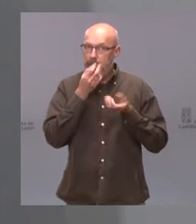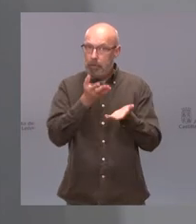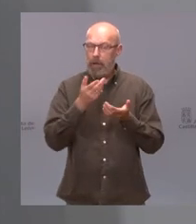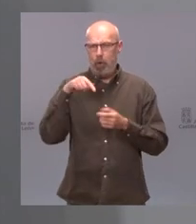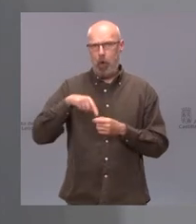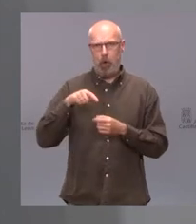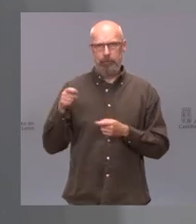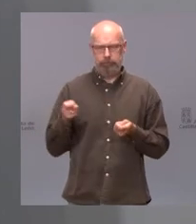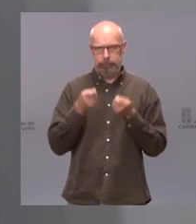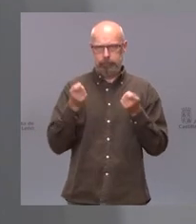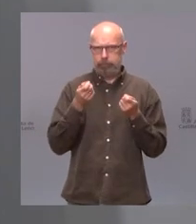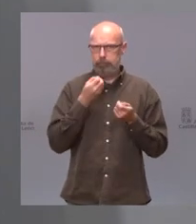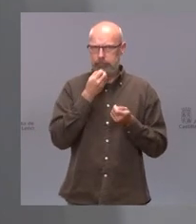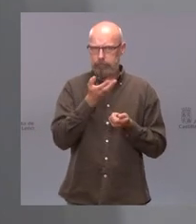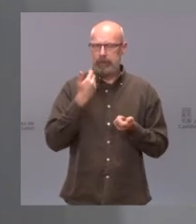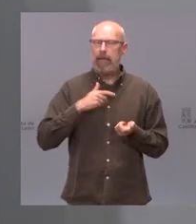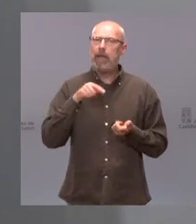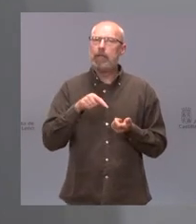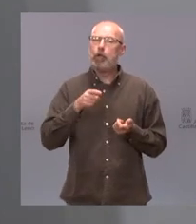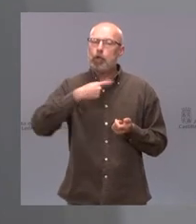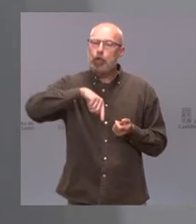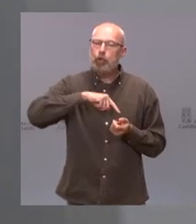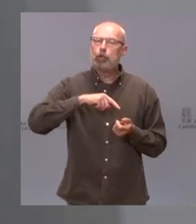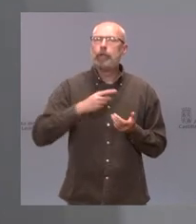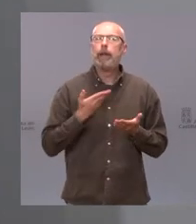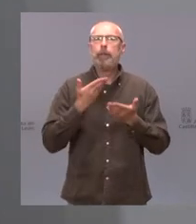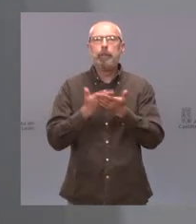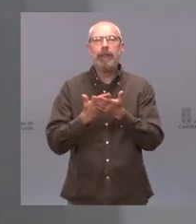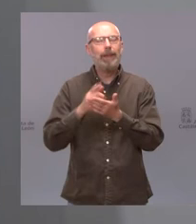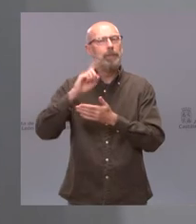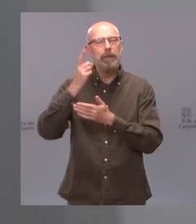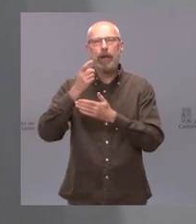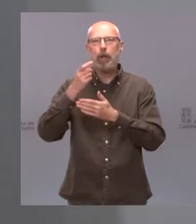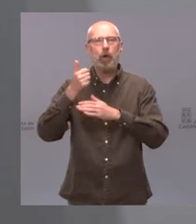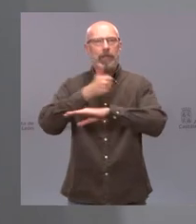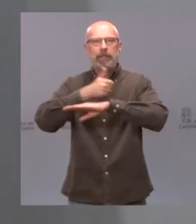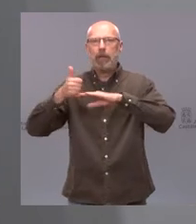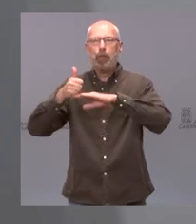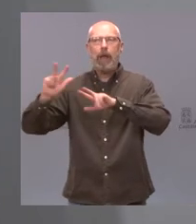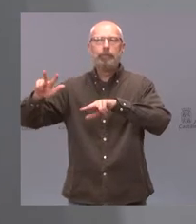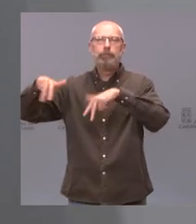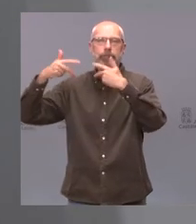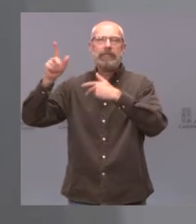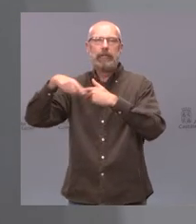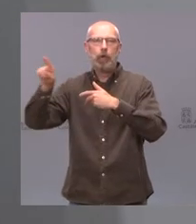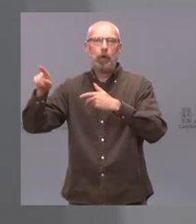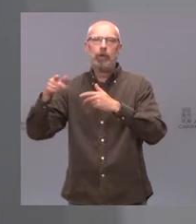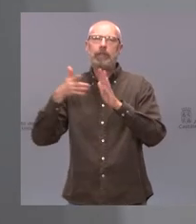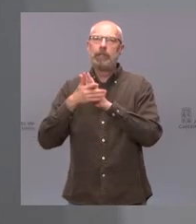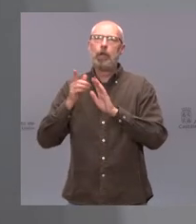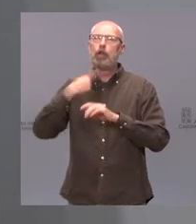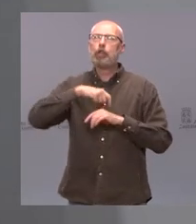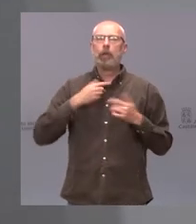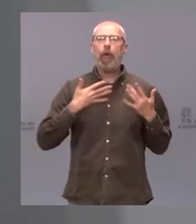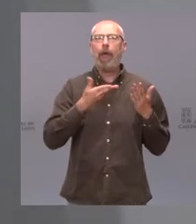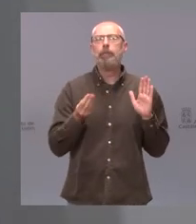rueda de prensa que nosotros vamos a solicitar autorización previa. Por tanto, no vamos a poner a andar ninguna